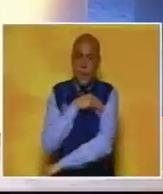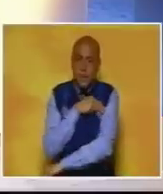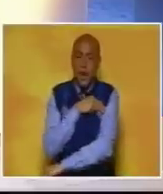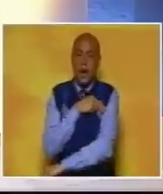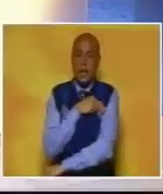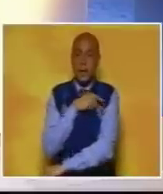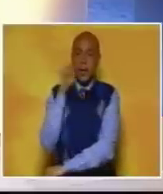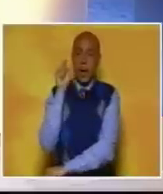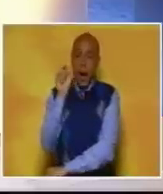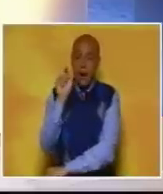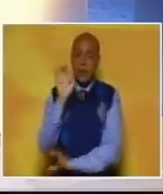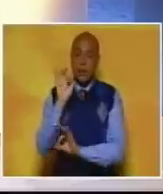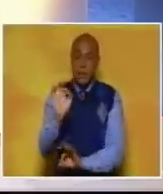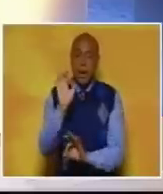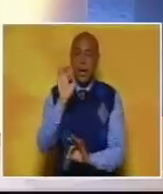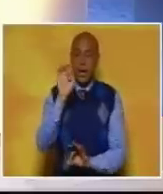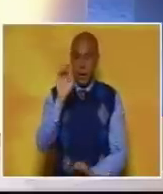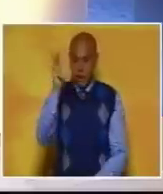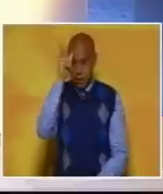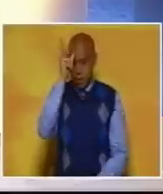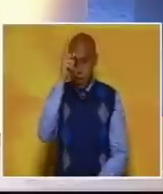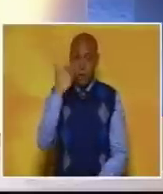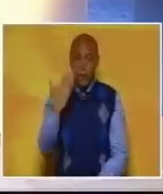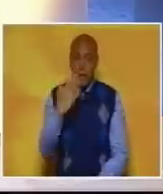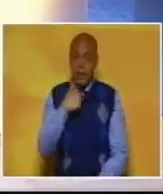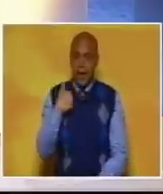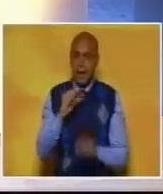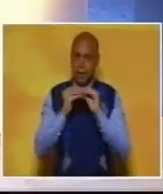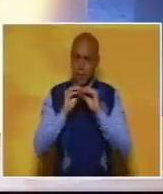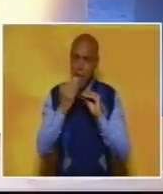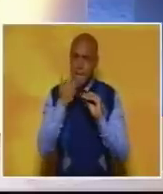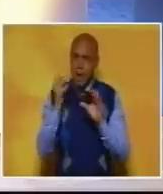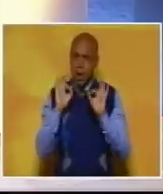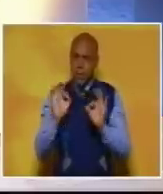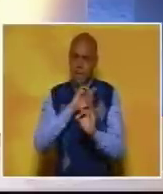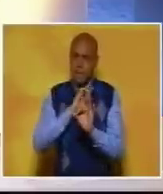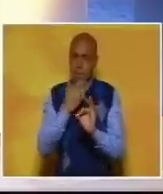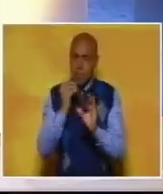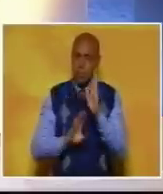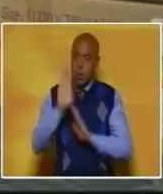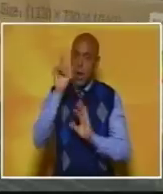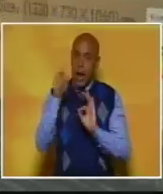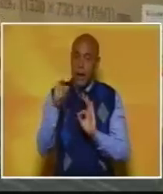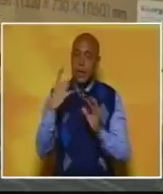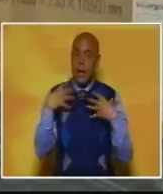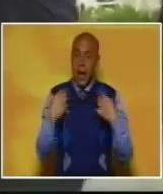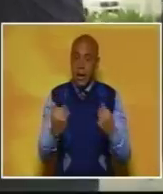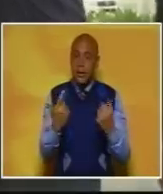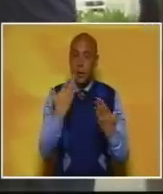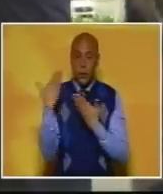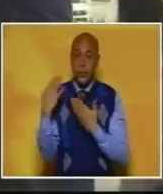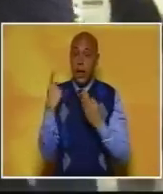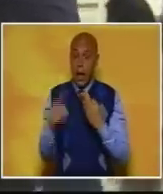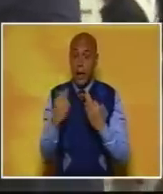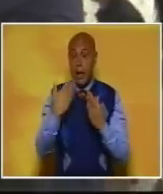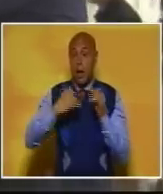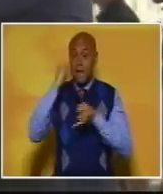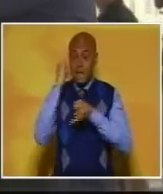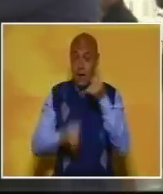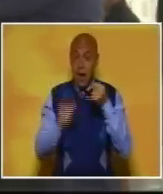Lino Arévalo, ubicado en Tucacas. Esto con el fin de fortalecer la atención médica en la entidad. Clark afirmó que una vez culminadas las